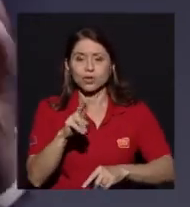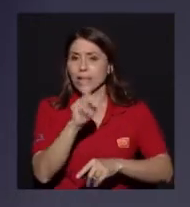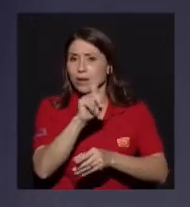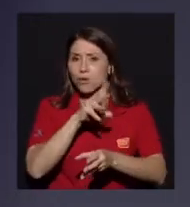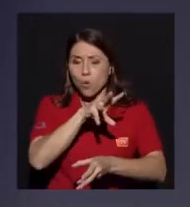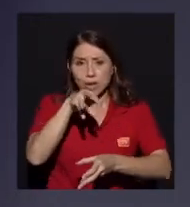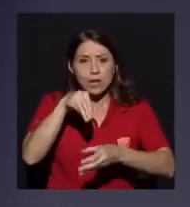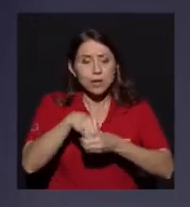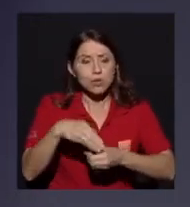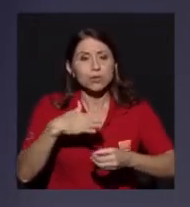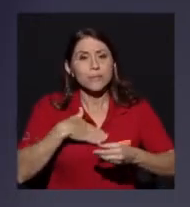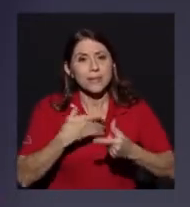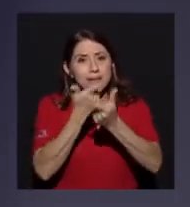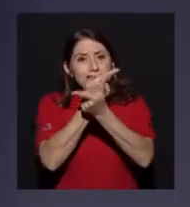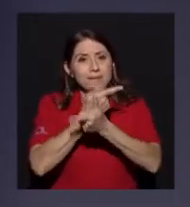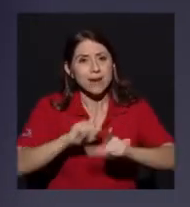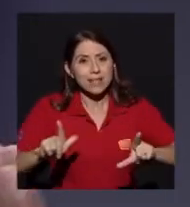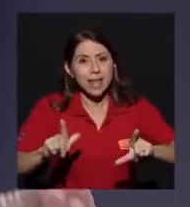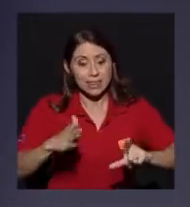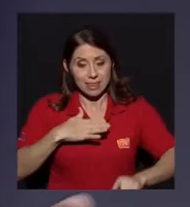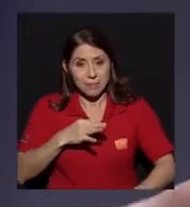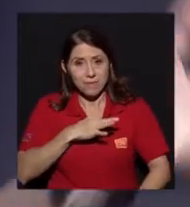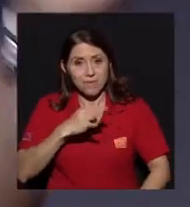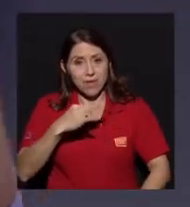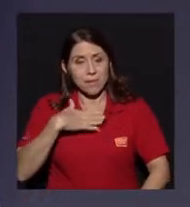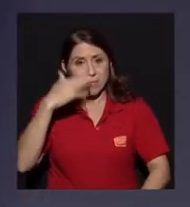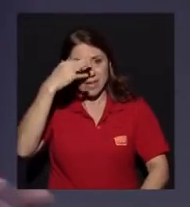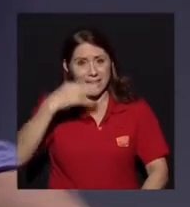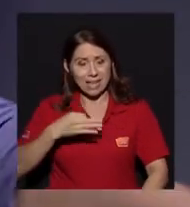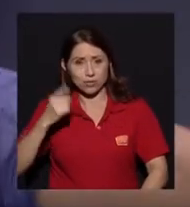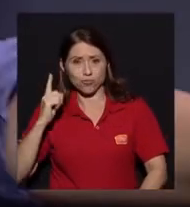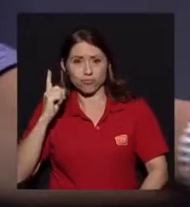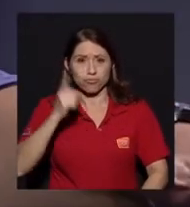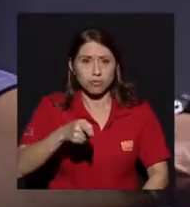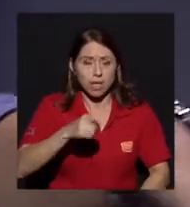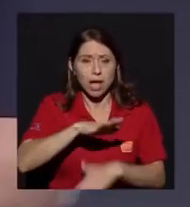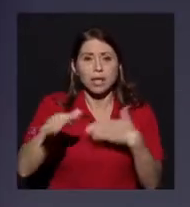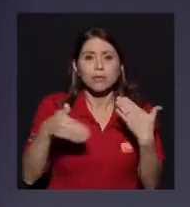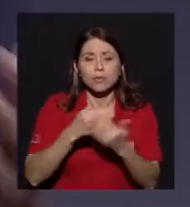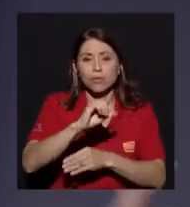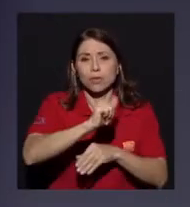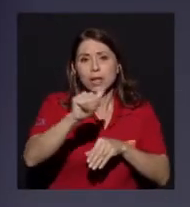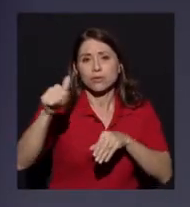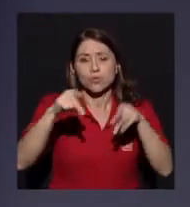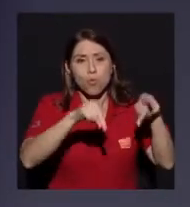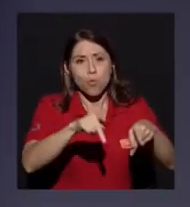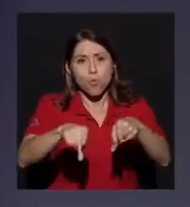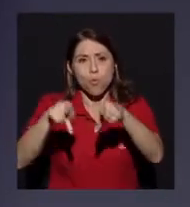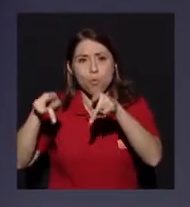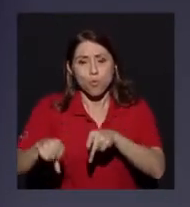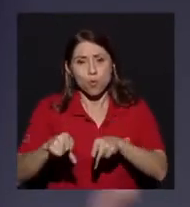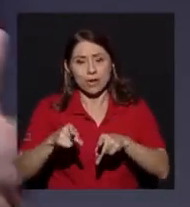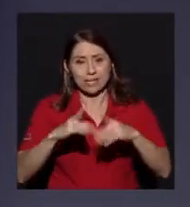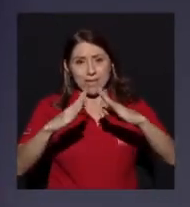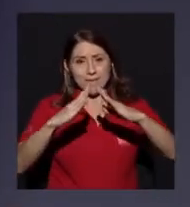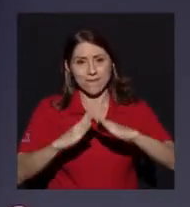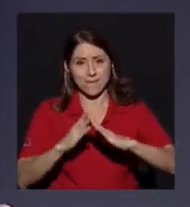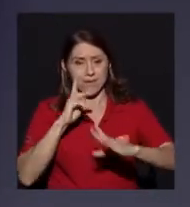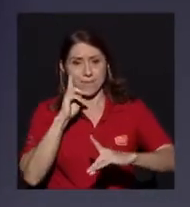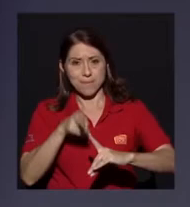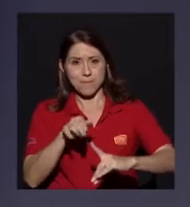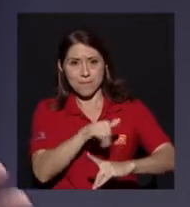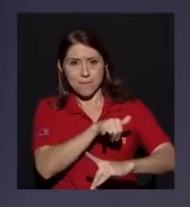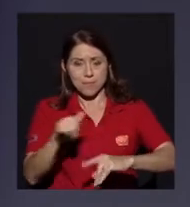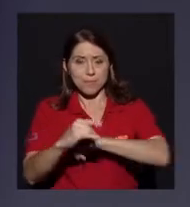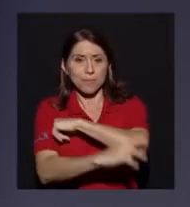mi libertad de imponerle mi fe o me creo a todas las otras personas que conviven en un mismo país entonces yo creo